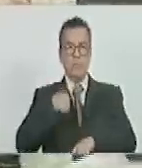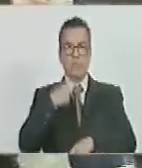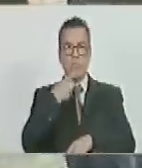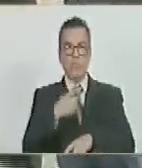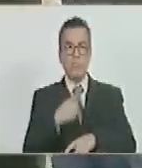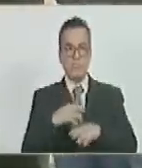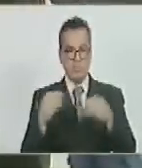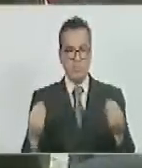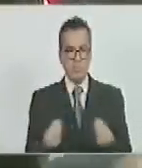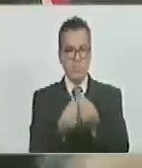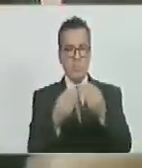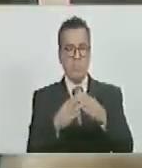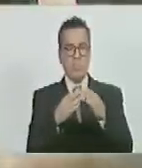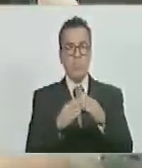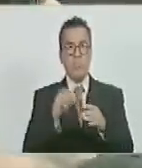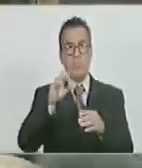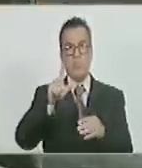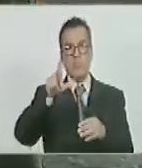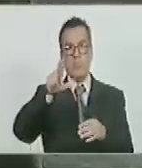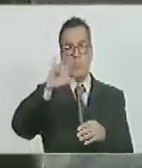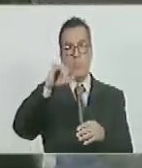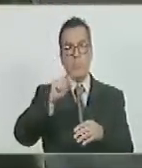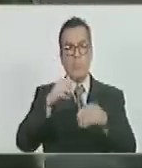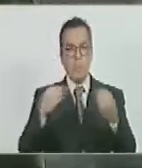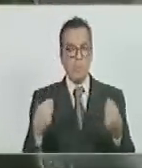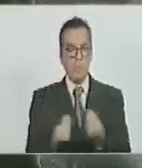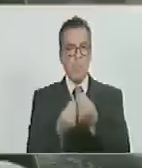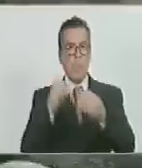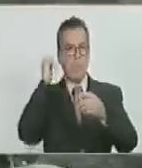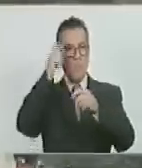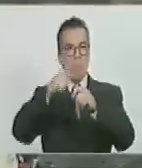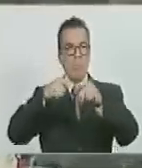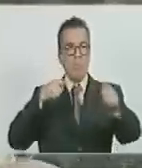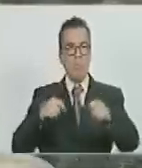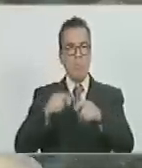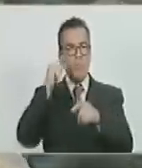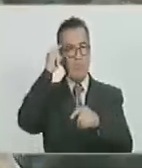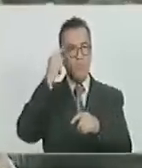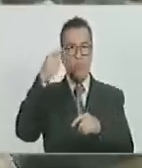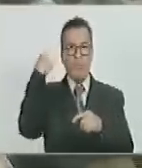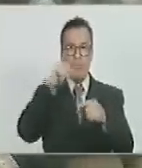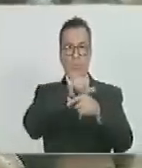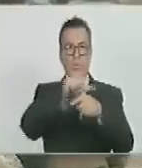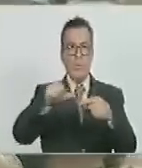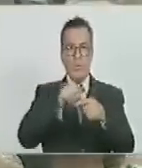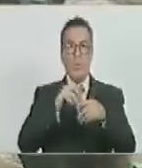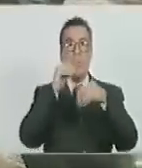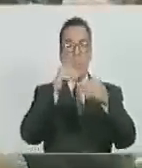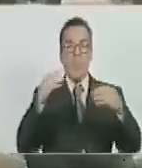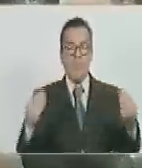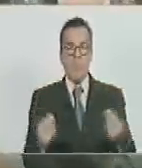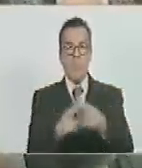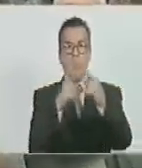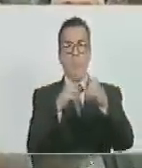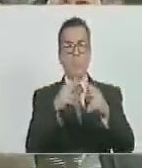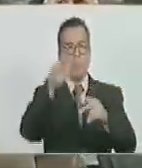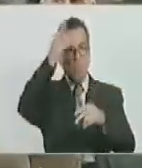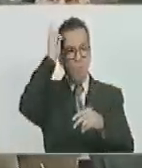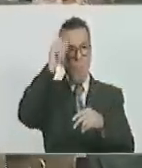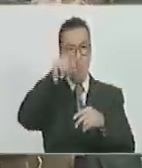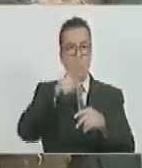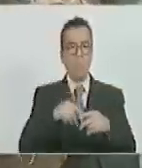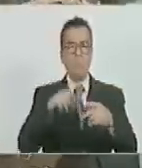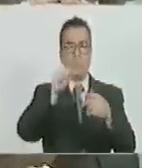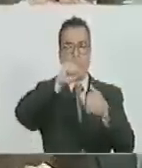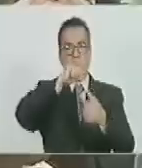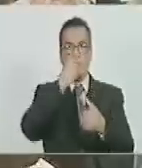la compañera Nicia lo relativo a la cumbre amazónica, pero la semana pasada estuvimos en el encuentro de la India,